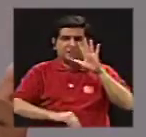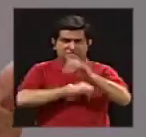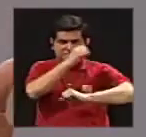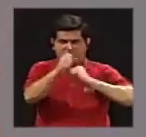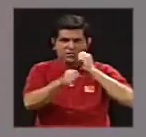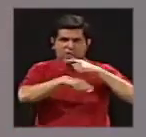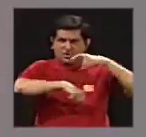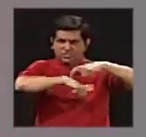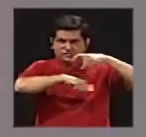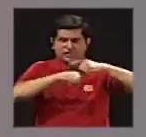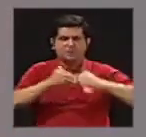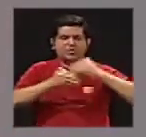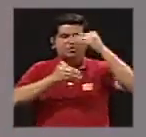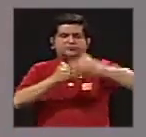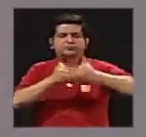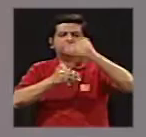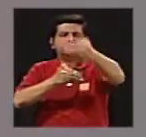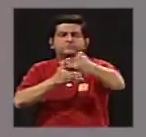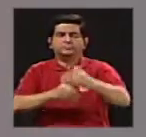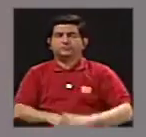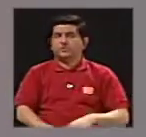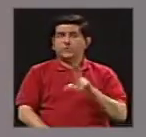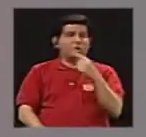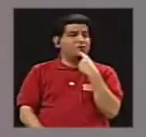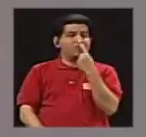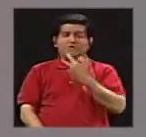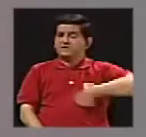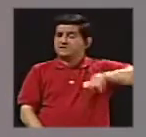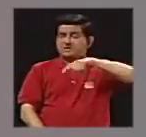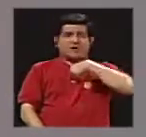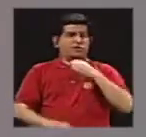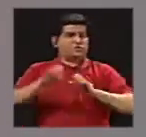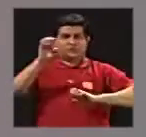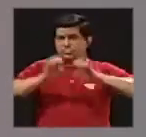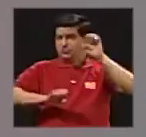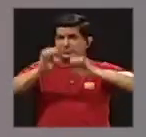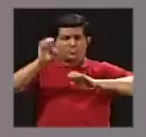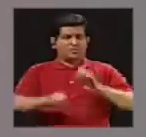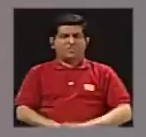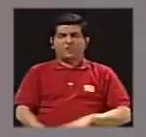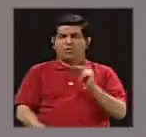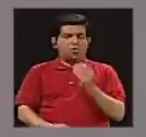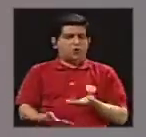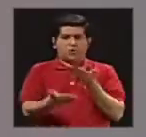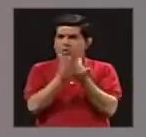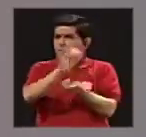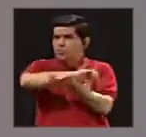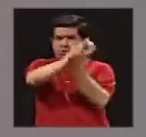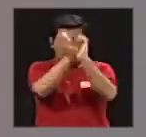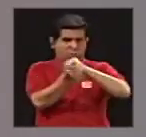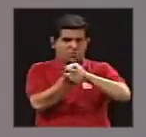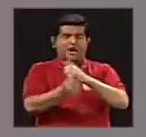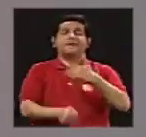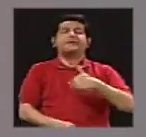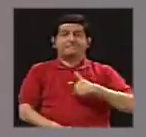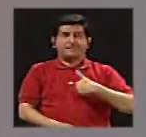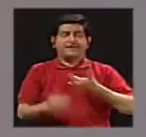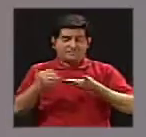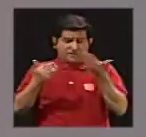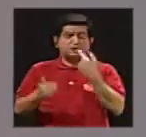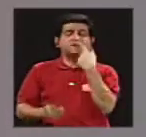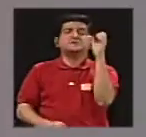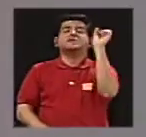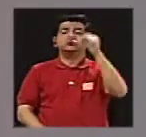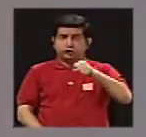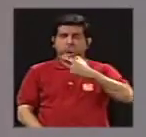años porque no nos van a poder decir que no nos estamos avalando que no estamos proponiendo cambios vamos a tener elementos para decir